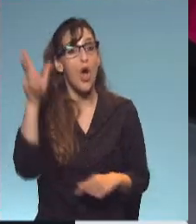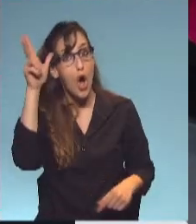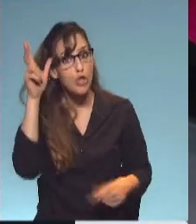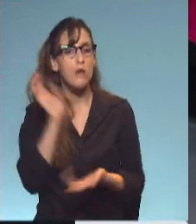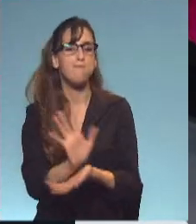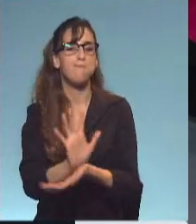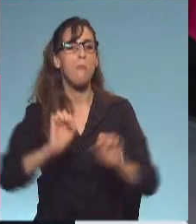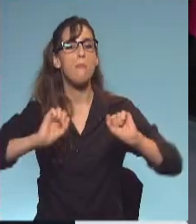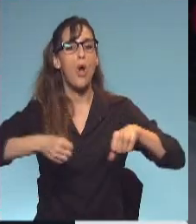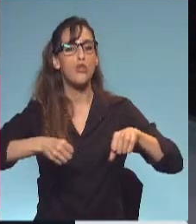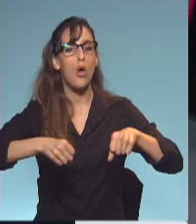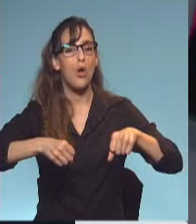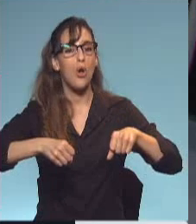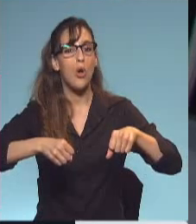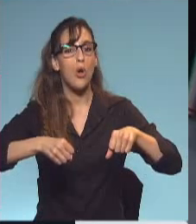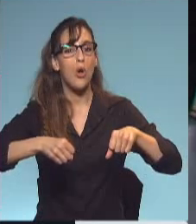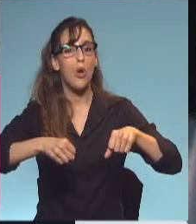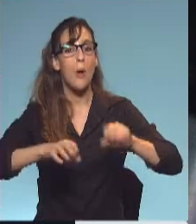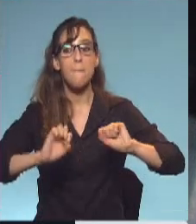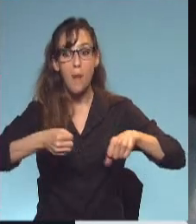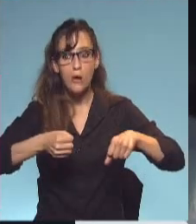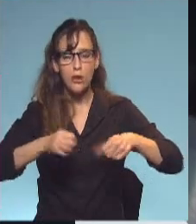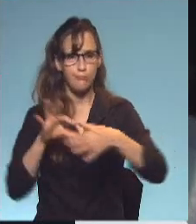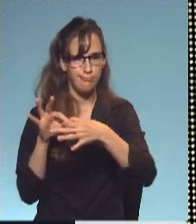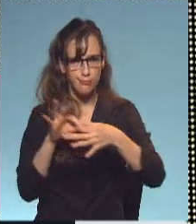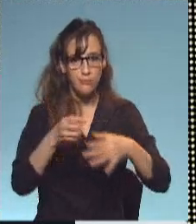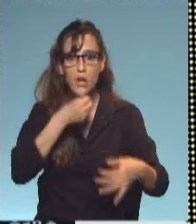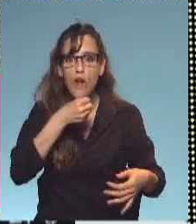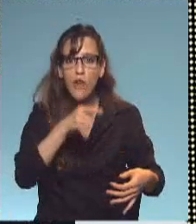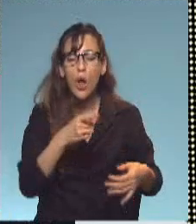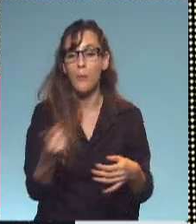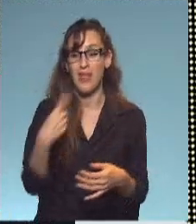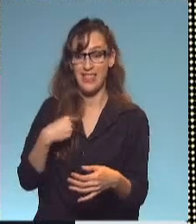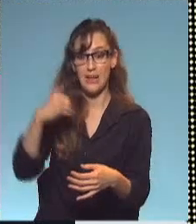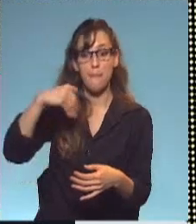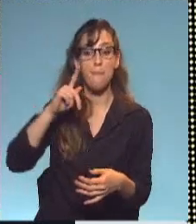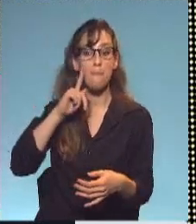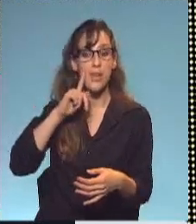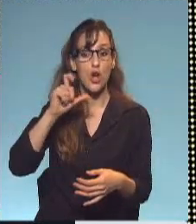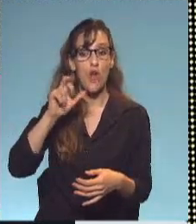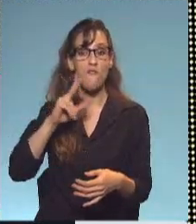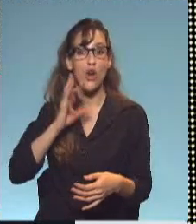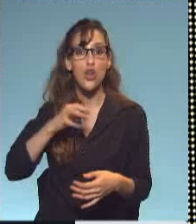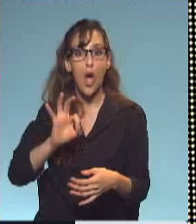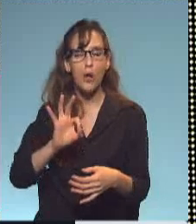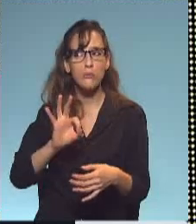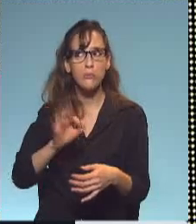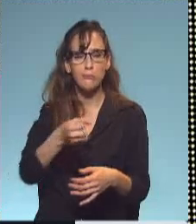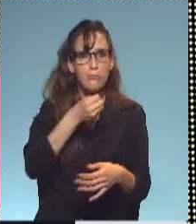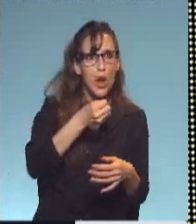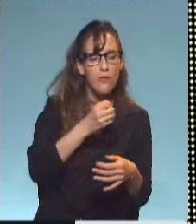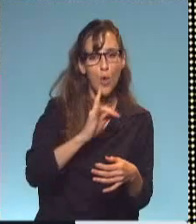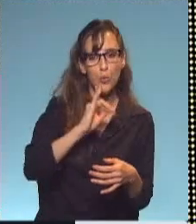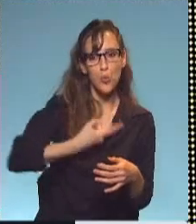moto. Y entonces, acá es micrófono. Entonces, cuando me dicen micrófono, mi tarea es crear una imagen visual lo